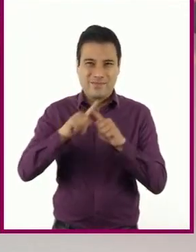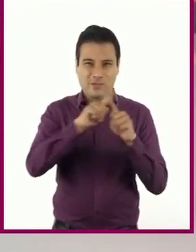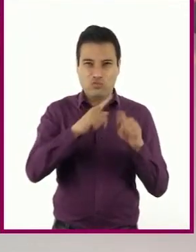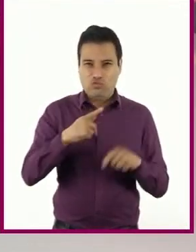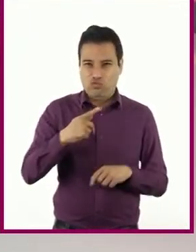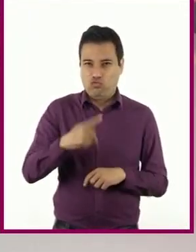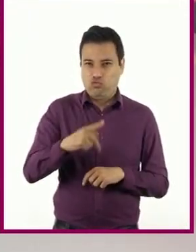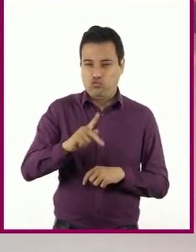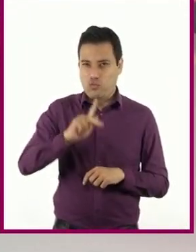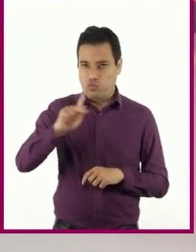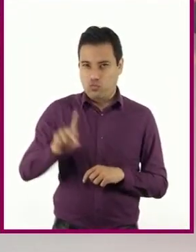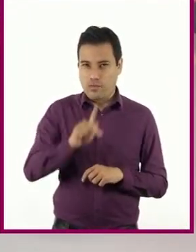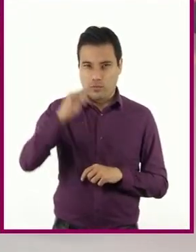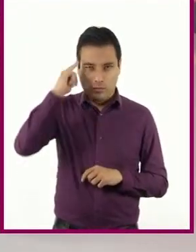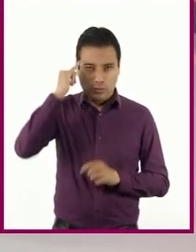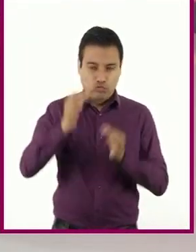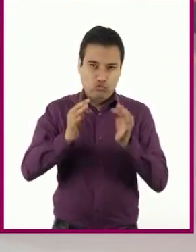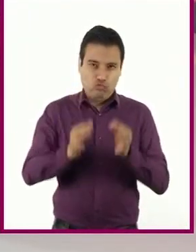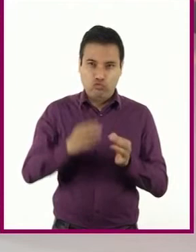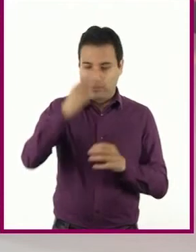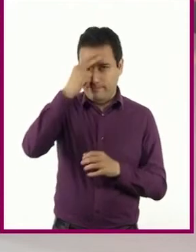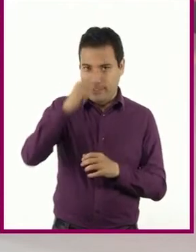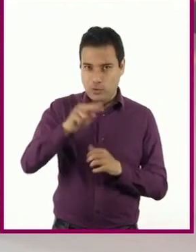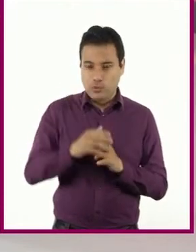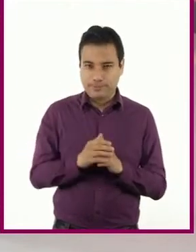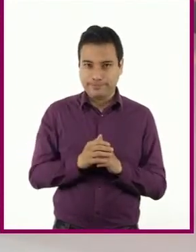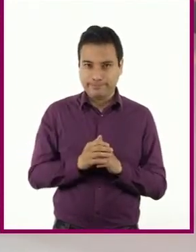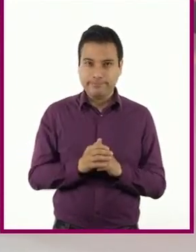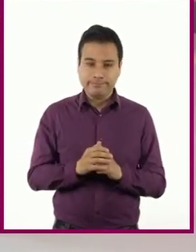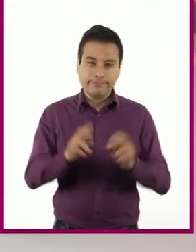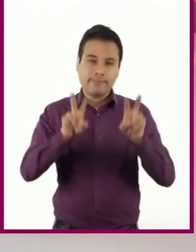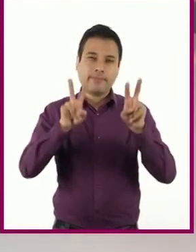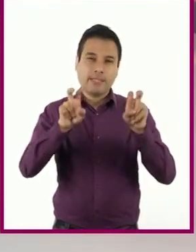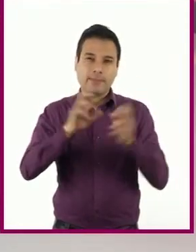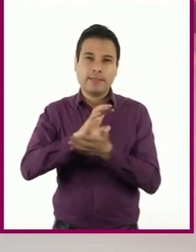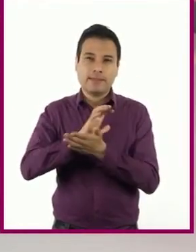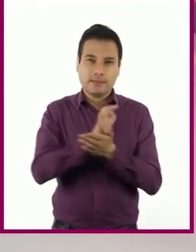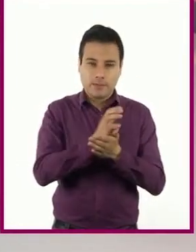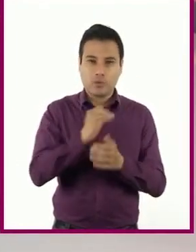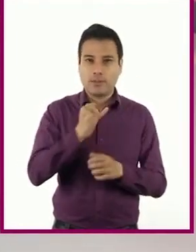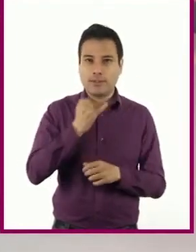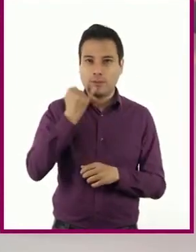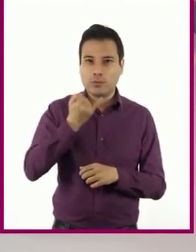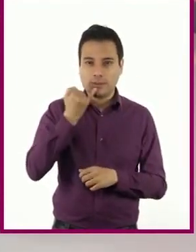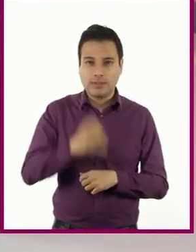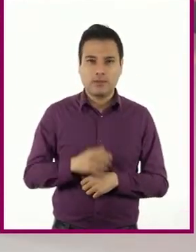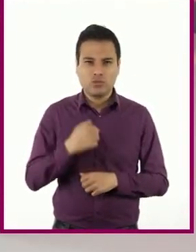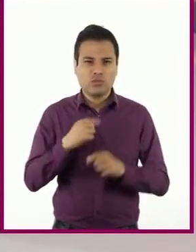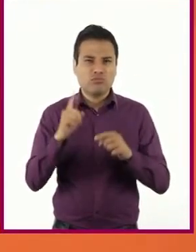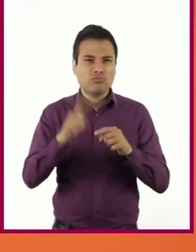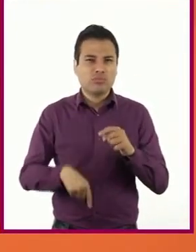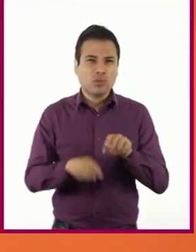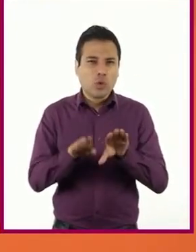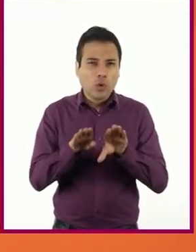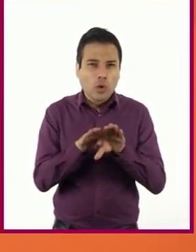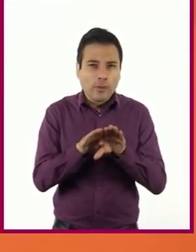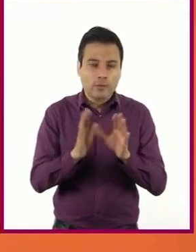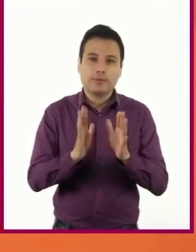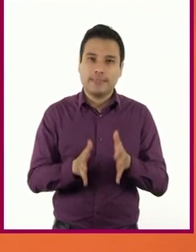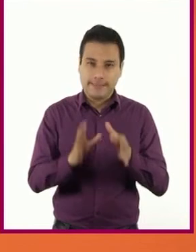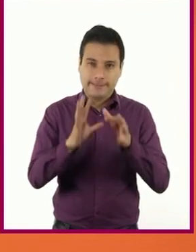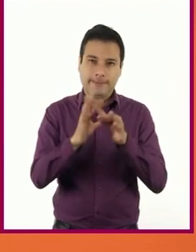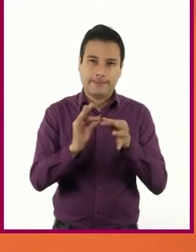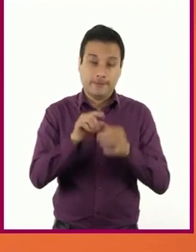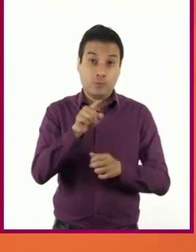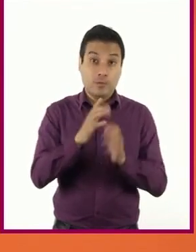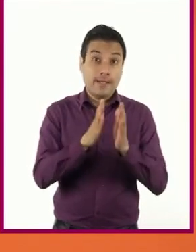los pueblos originarios de México para poder hablar sobre la discriminación lingüística y cómo contribuir a erradicarla. Pueden revisar su